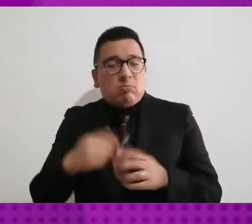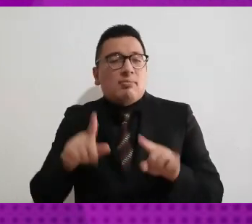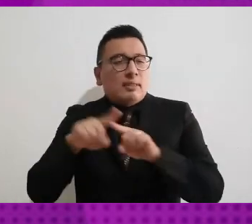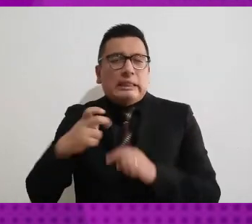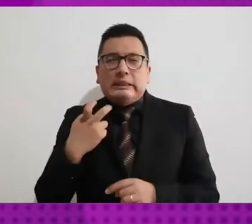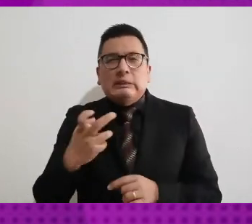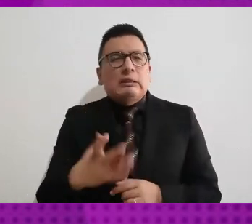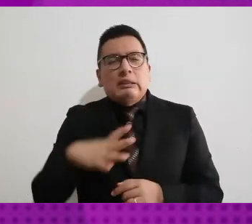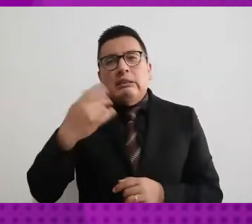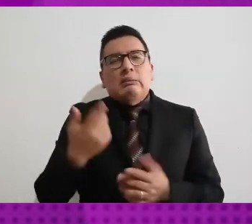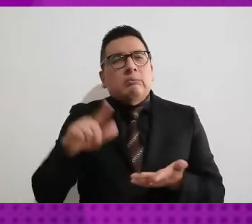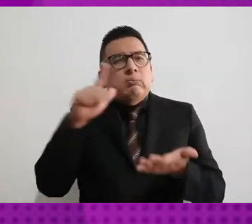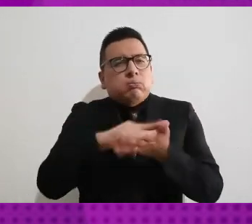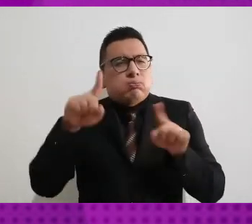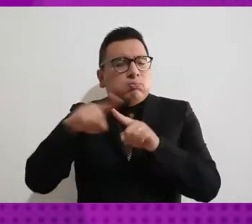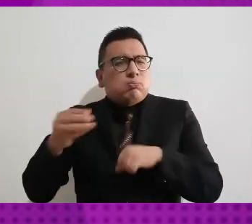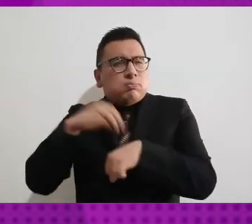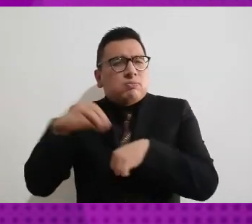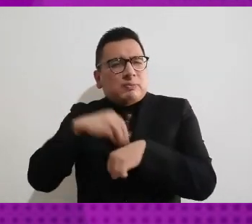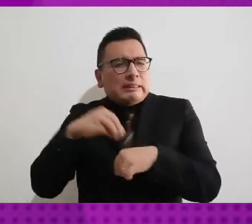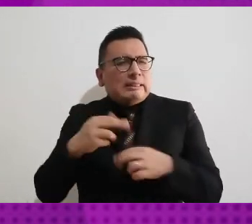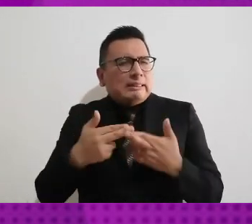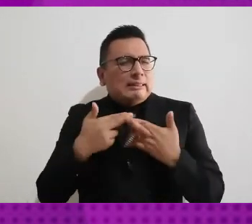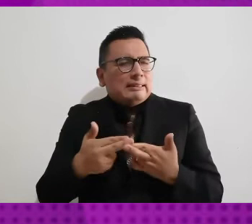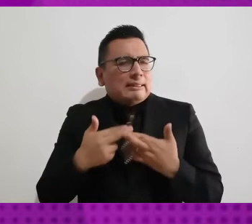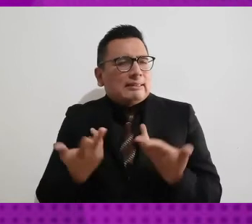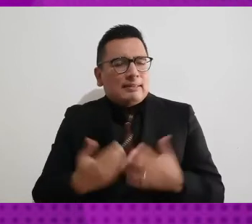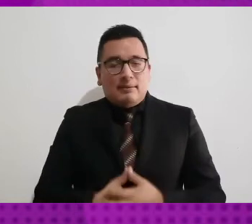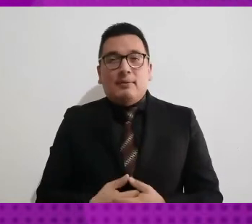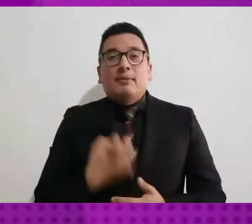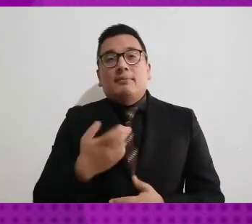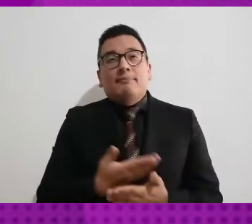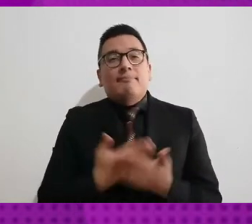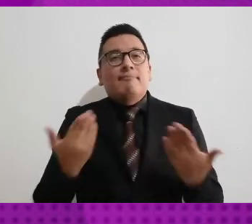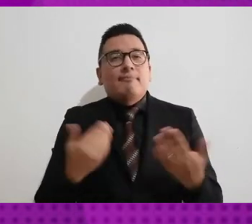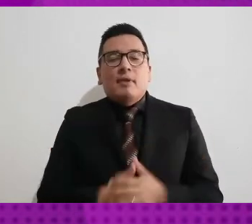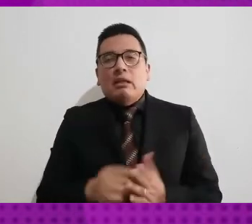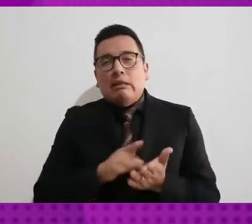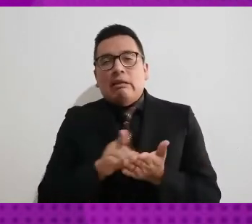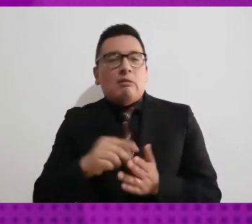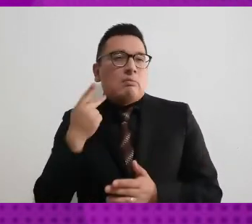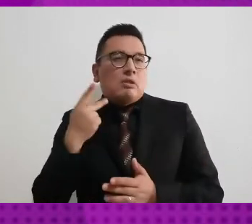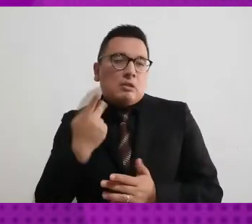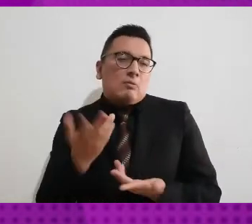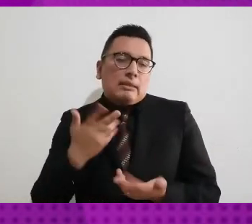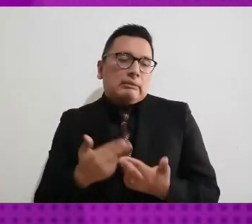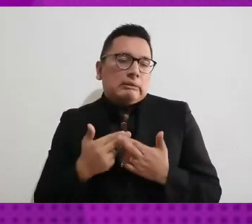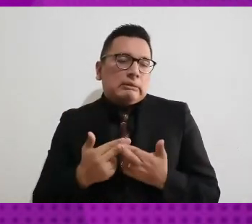los acuerdos y en las resoluciones de estos institutos electorales locales que ha venido a fortalecer el país en términos de derechos